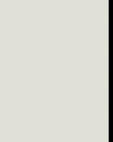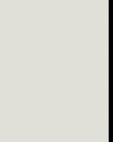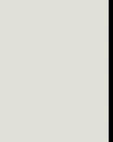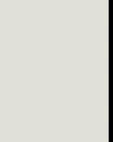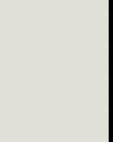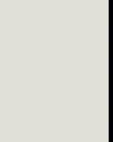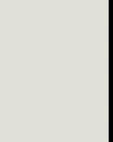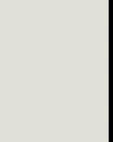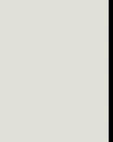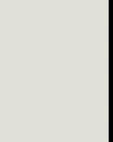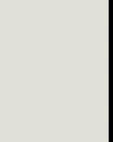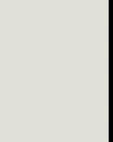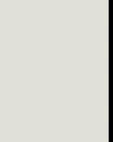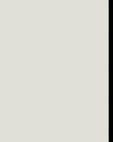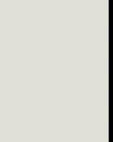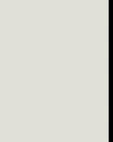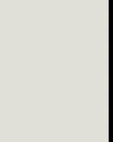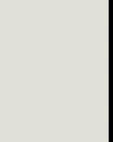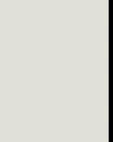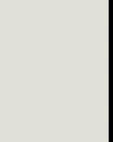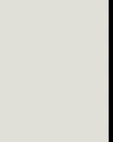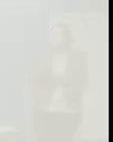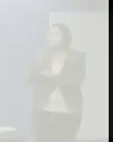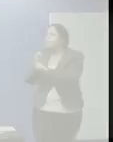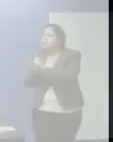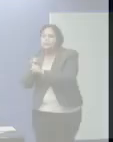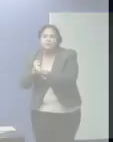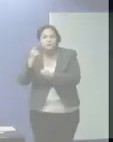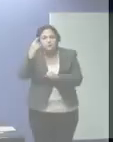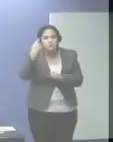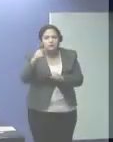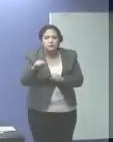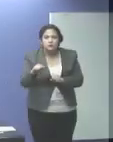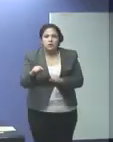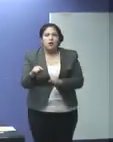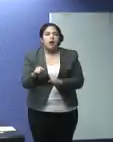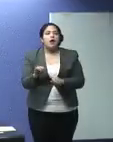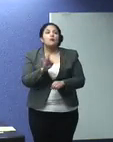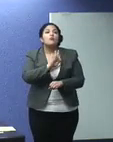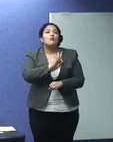buscar en la medida de lo posible acercarse a una funcionalidad